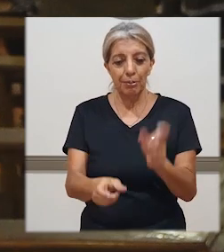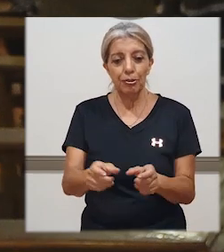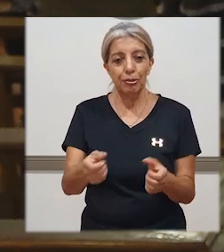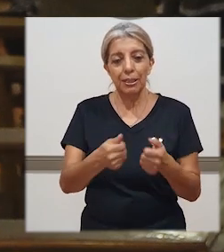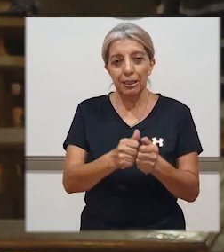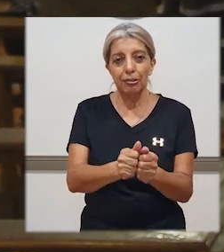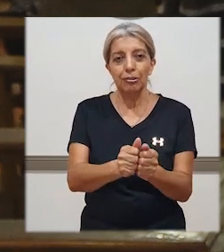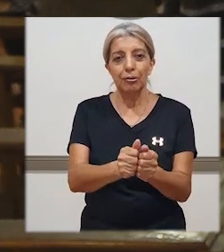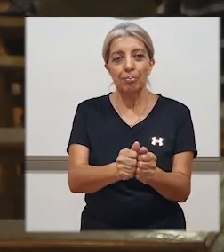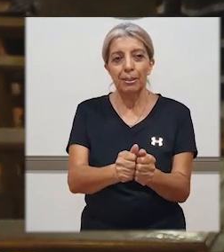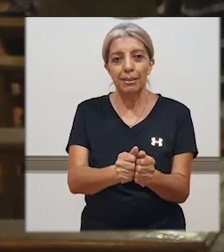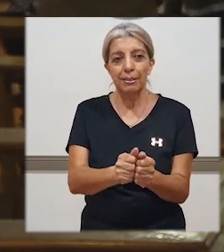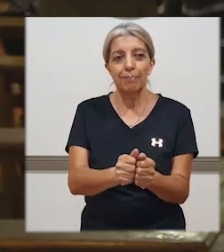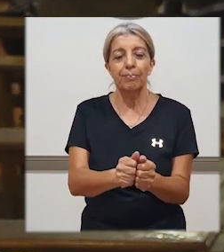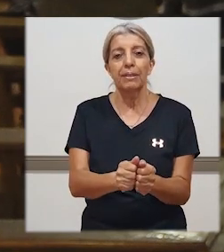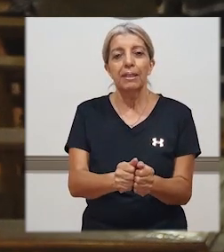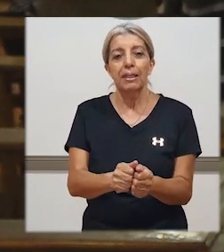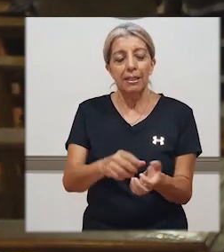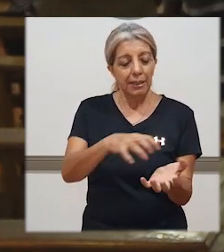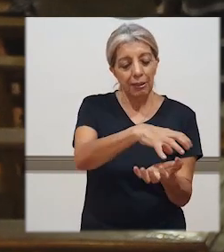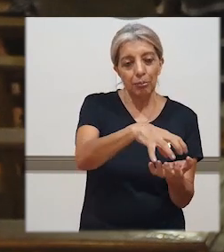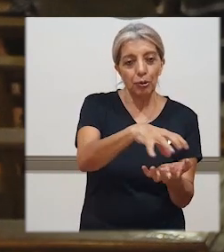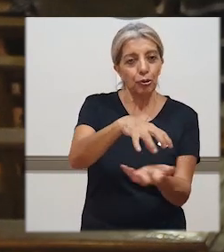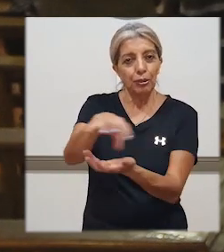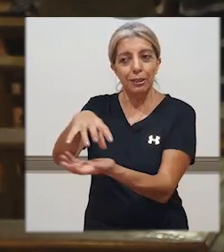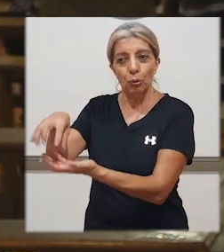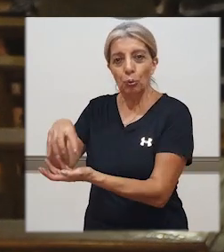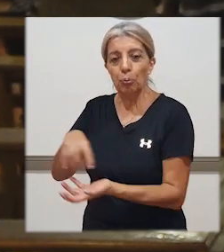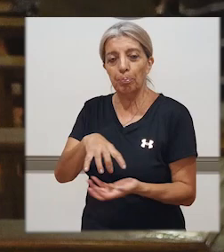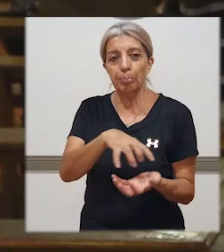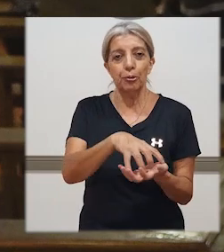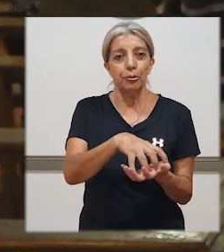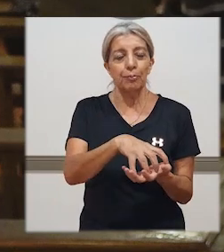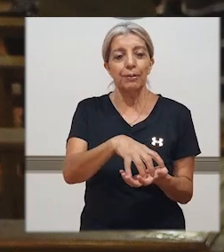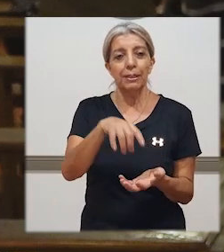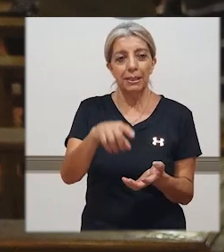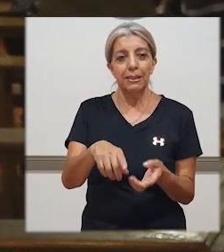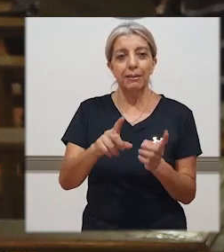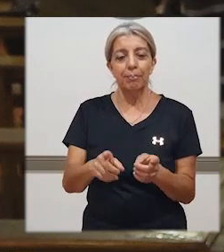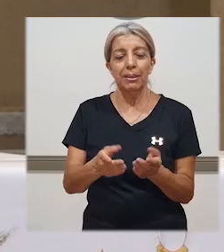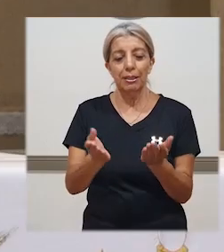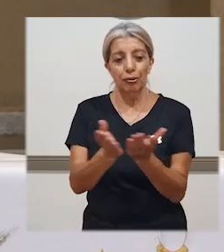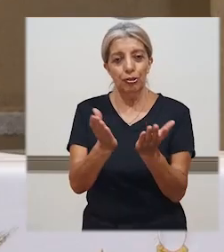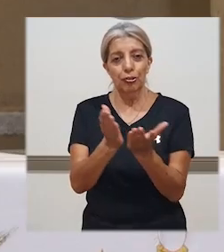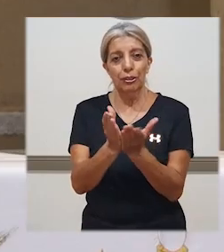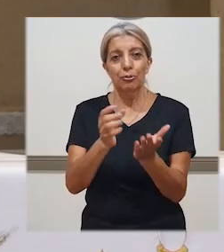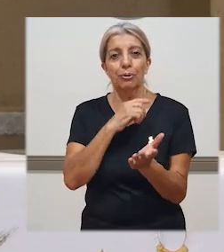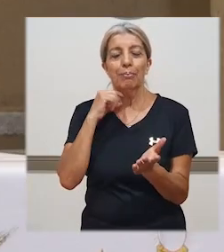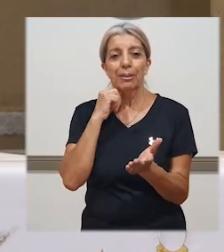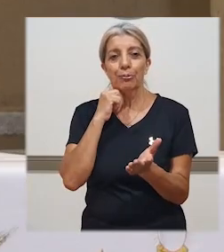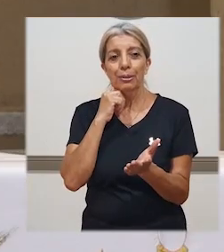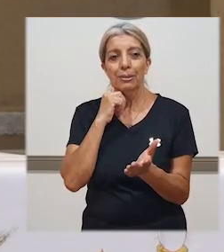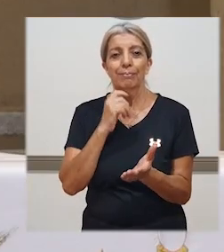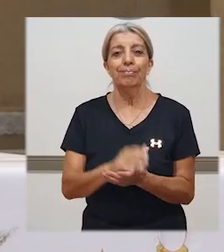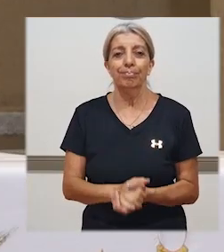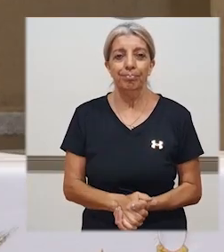equipo diocesano de Pastoral Vocacional, de la Fundación Compartir y, por supuesto, también de nuestros seminaristas. Ahora sí,